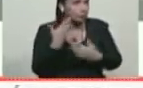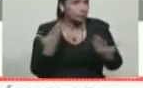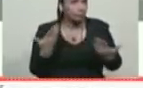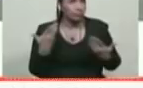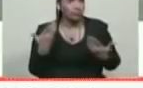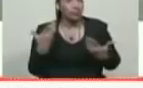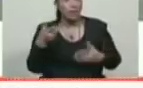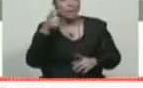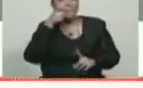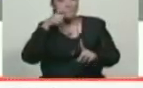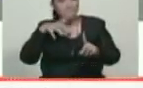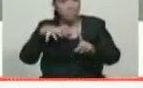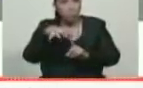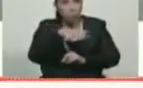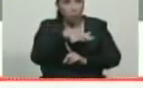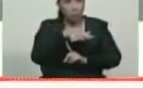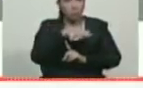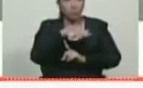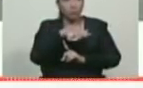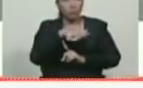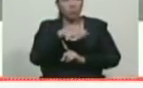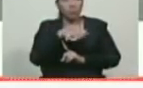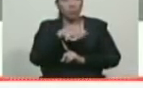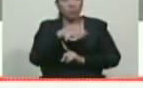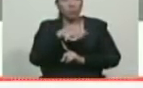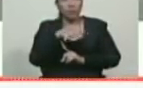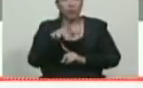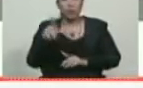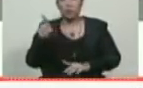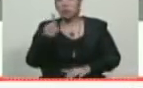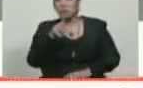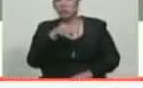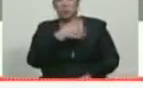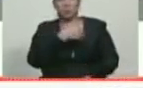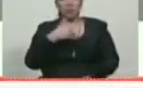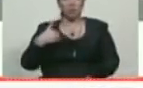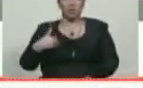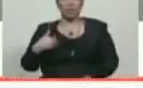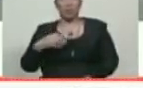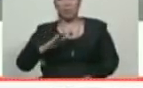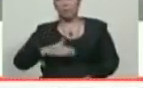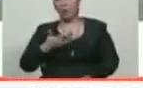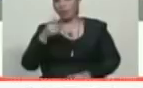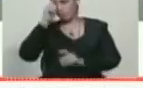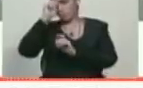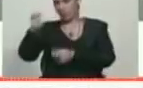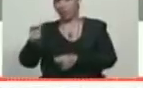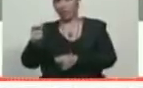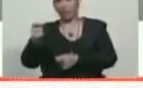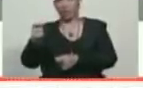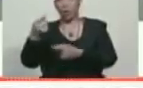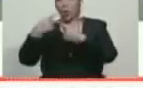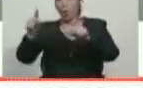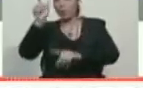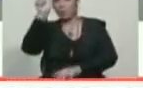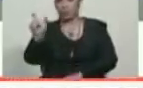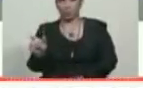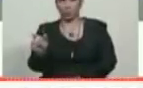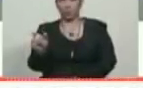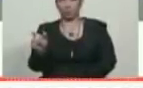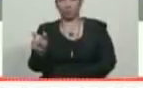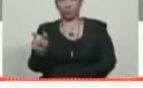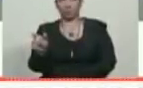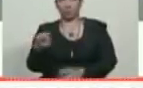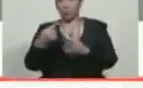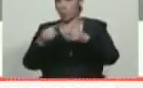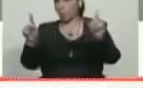Que el pueblo, ni aún queriendo, puede otorgarle esa facultad a otra persona u